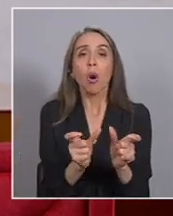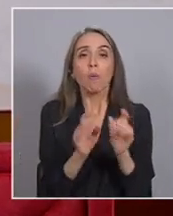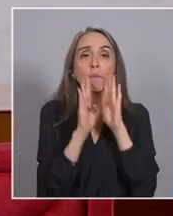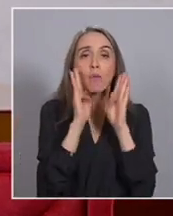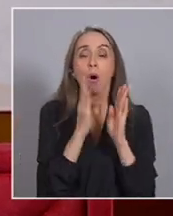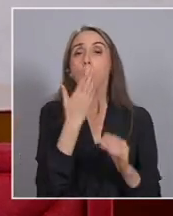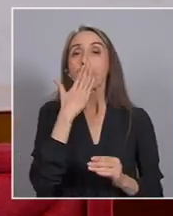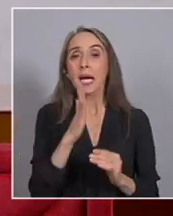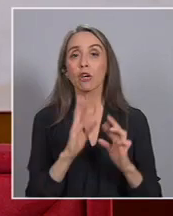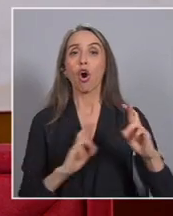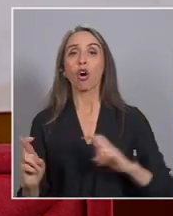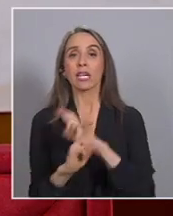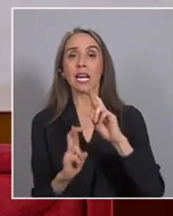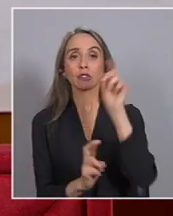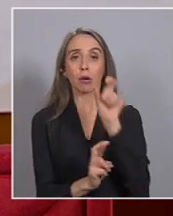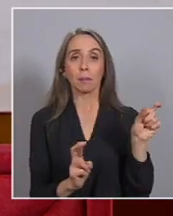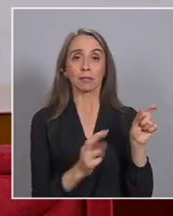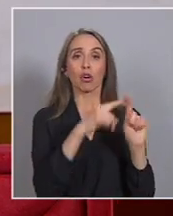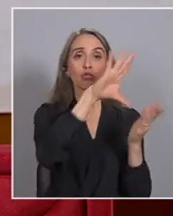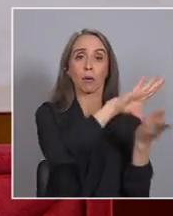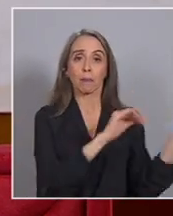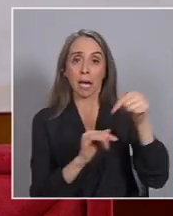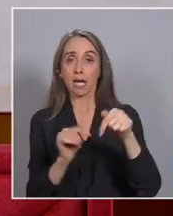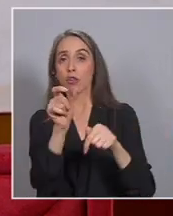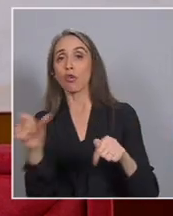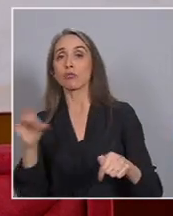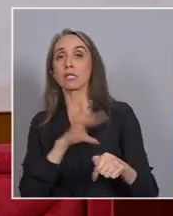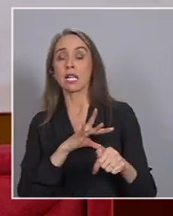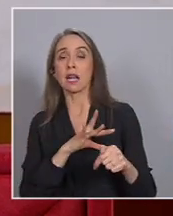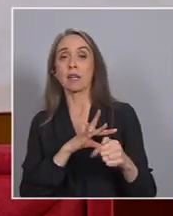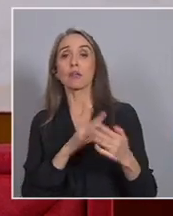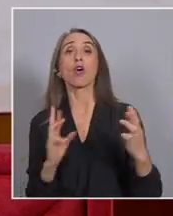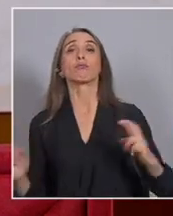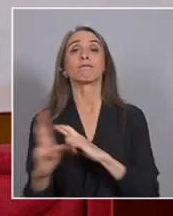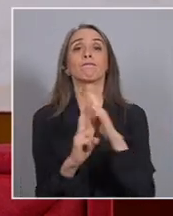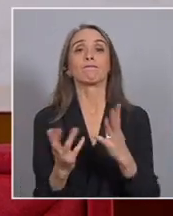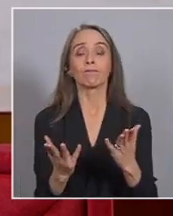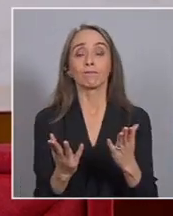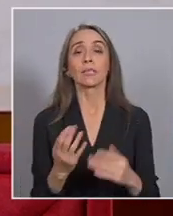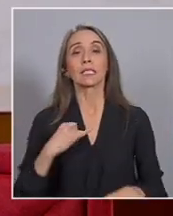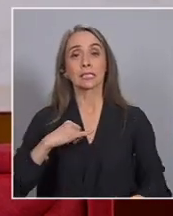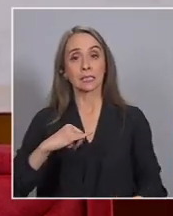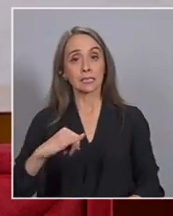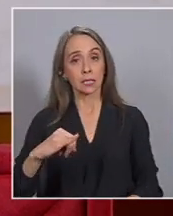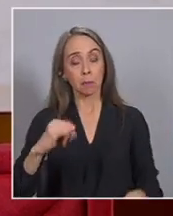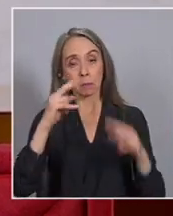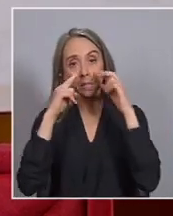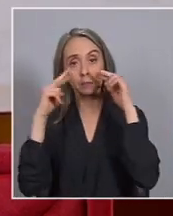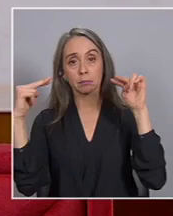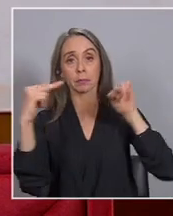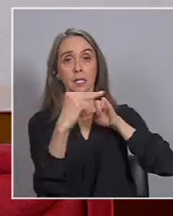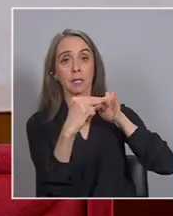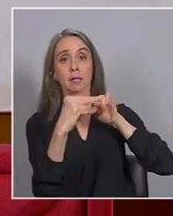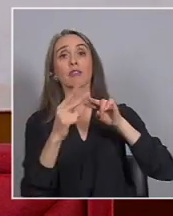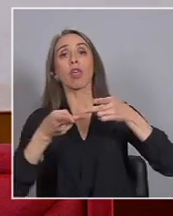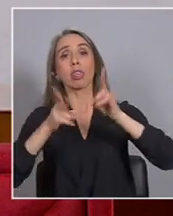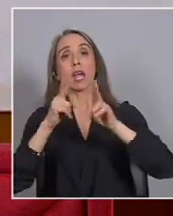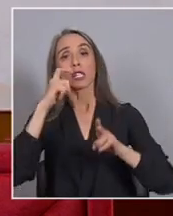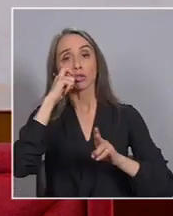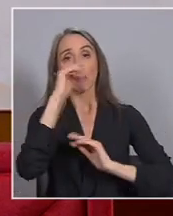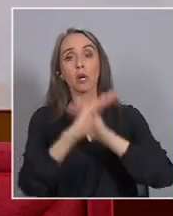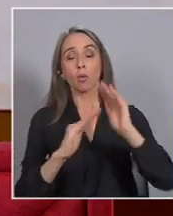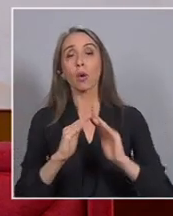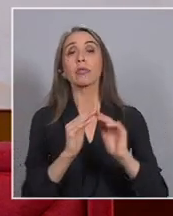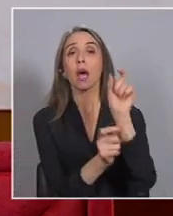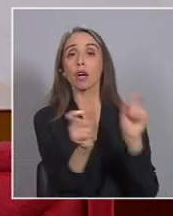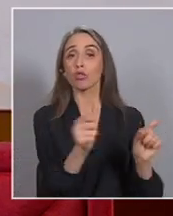por mejorar la convivencia entre la población extranjera y nuestros connacionales. Todo ello siempre desde una perspectiva de derechos humanos y resguardando